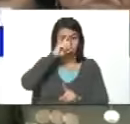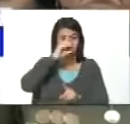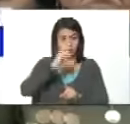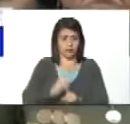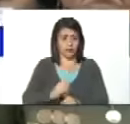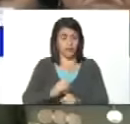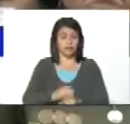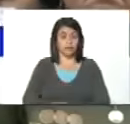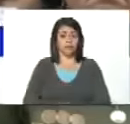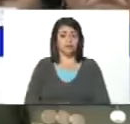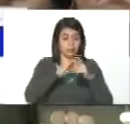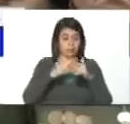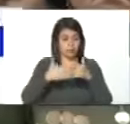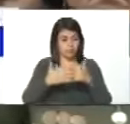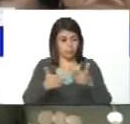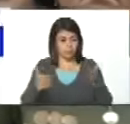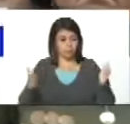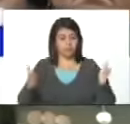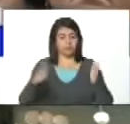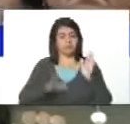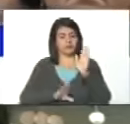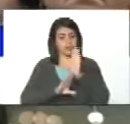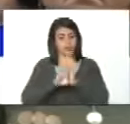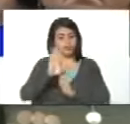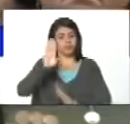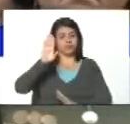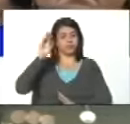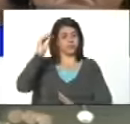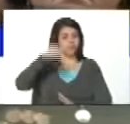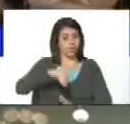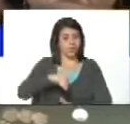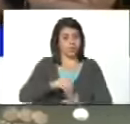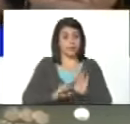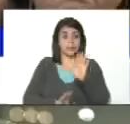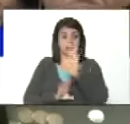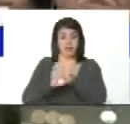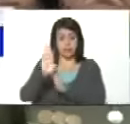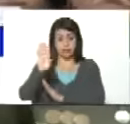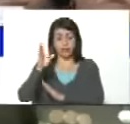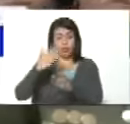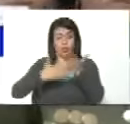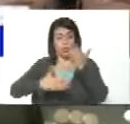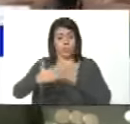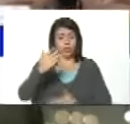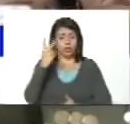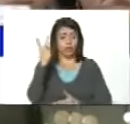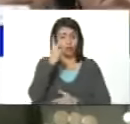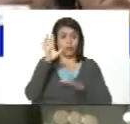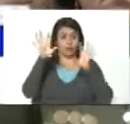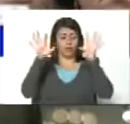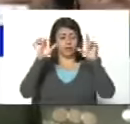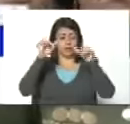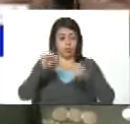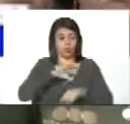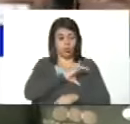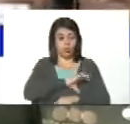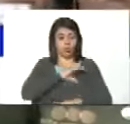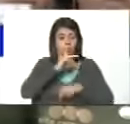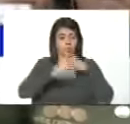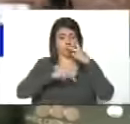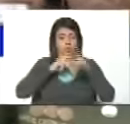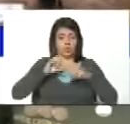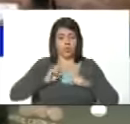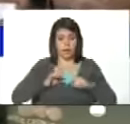objetivos comunes. La hacia un porvenir de crecimiento y de desarrollo compartido. Por eso, desde la Comisión de